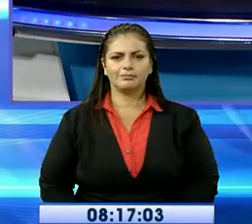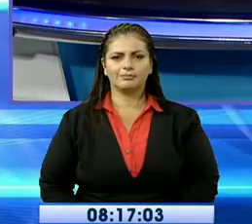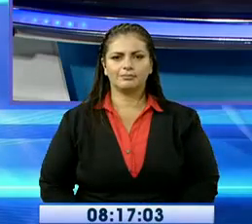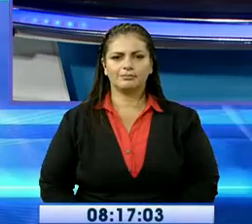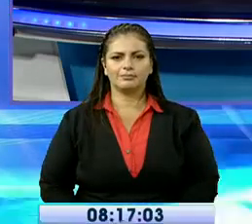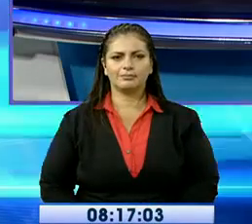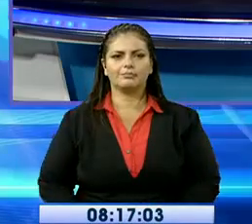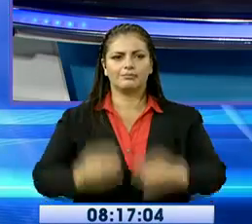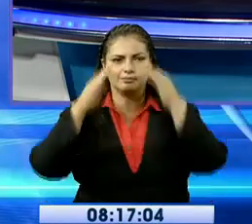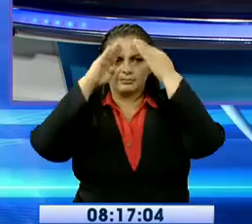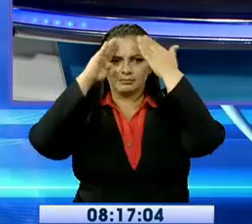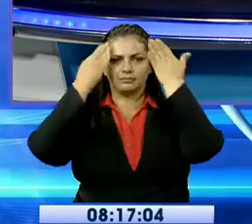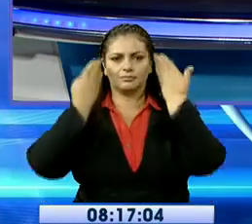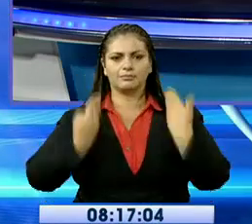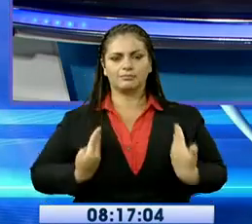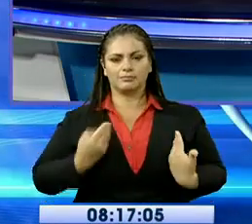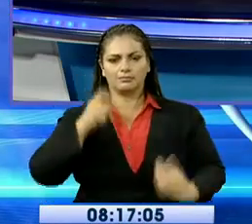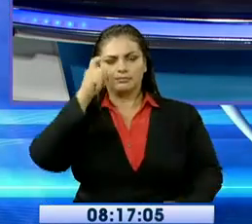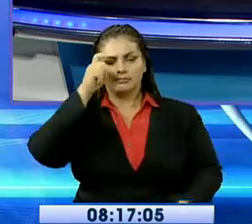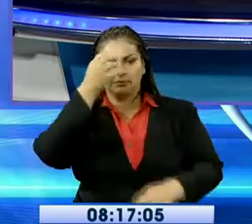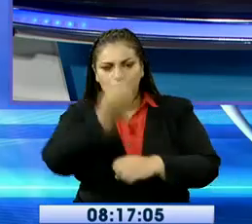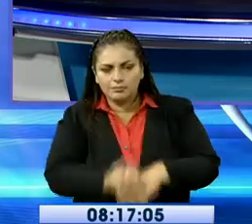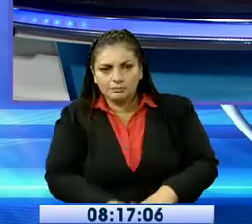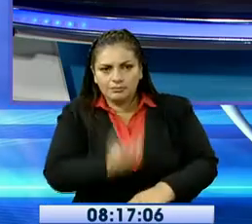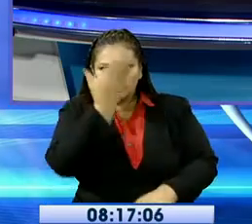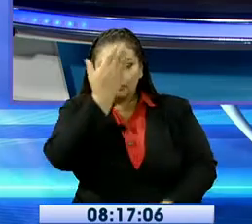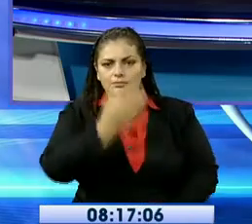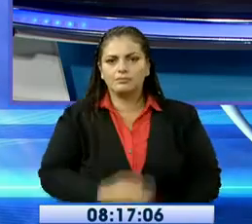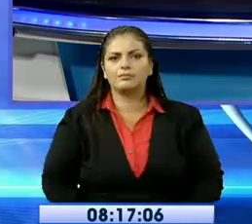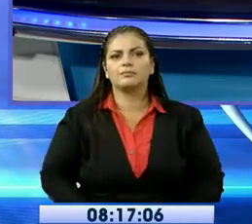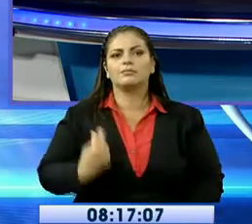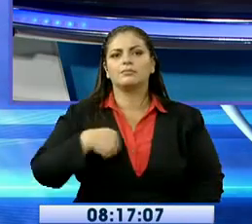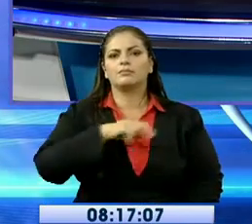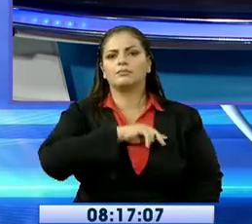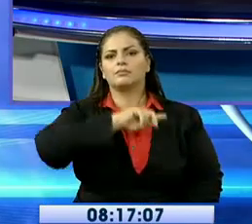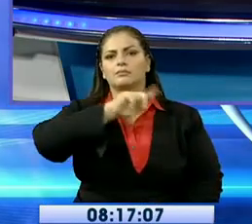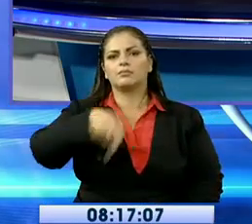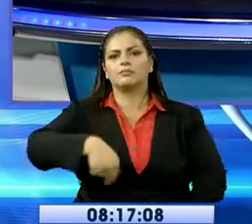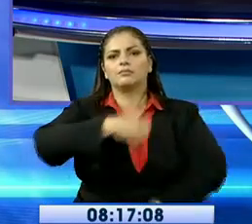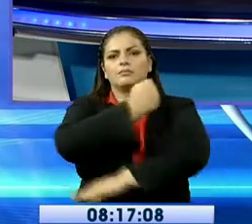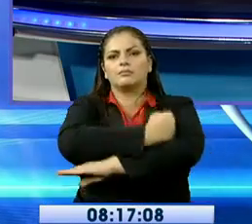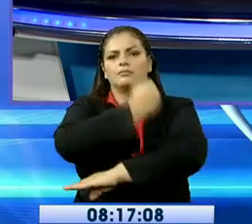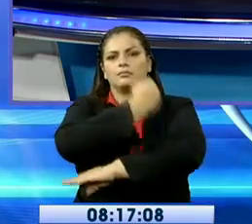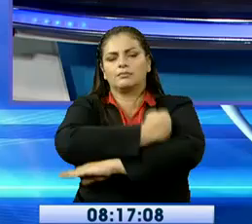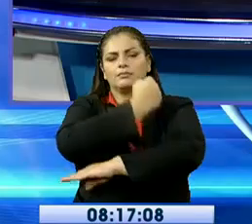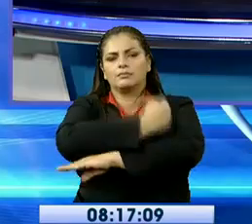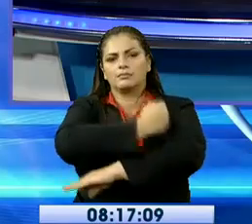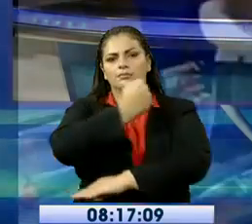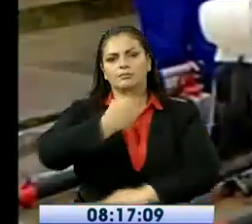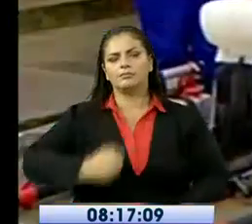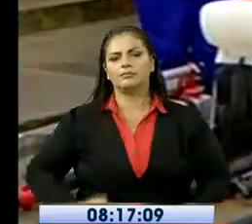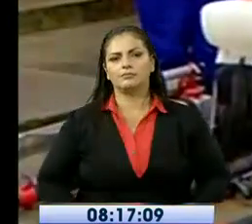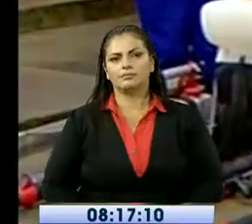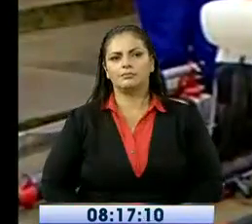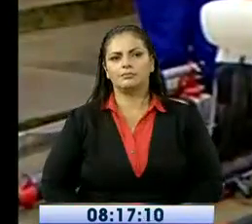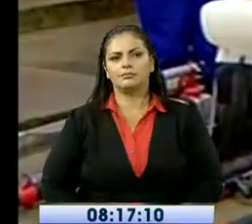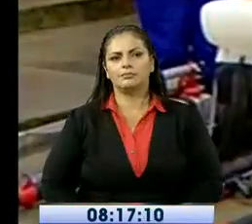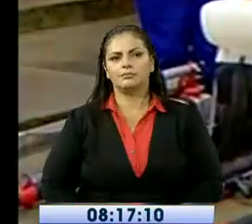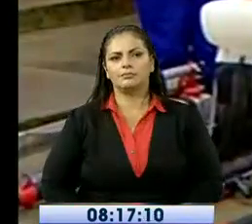Roselena, Hugo, buenos días. Así es, nosotros estamos acá en lo que es la parroquia Pascuales, en donde, como ya podemos